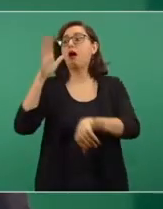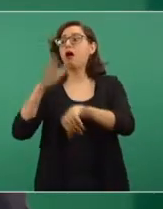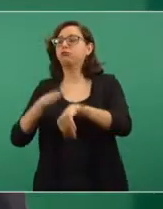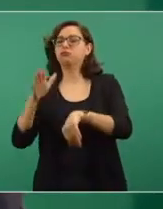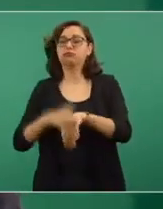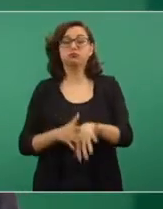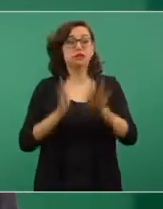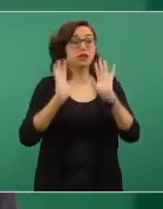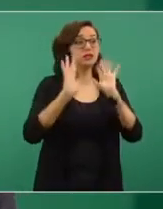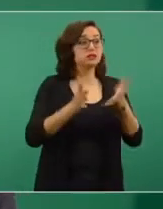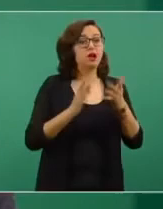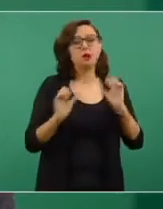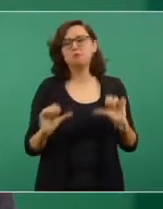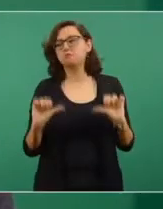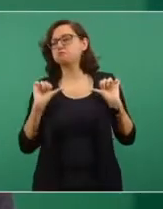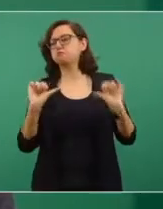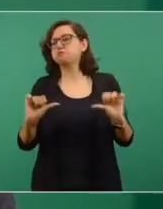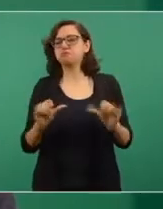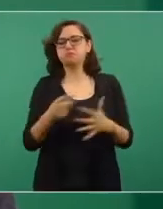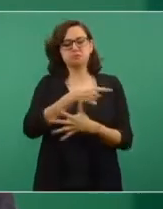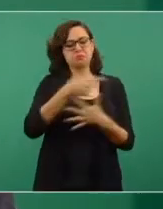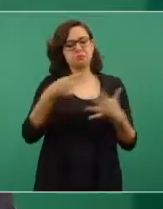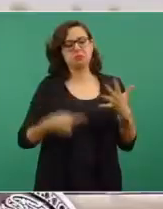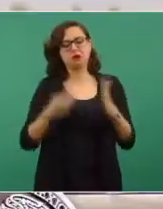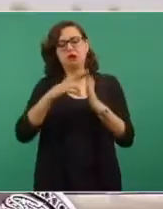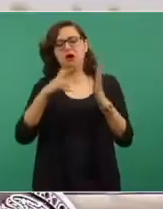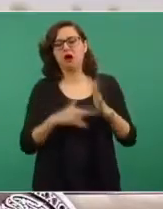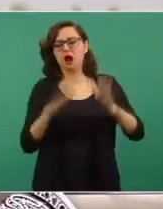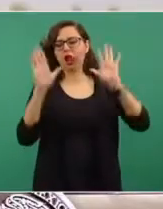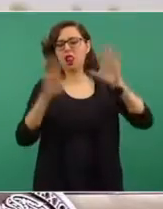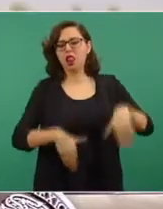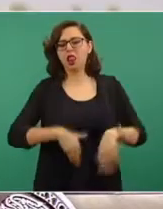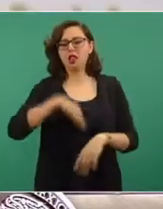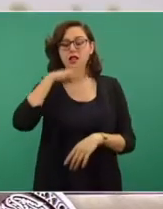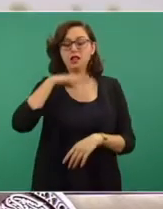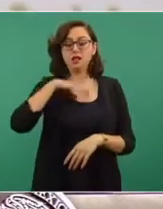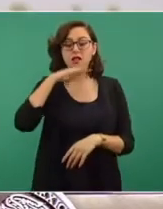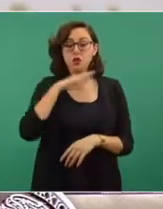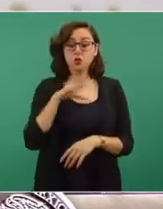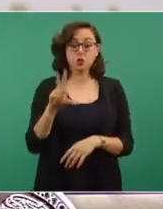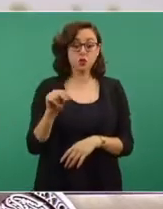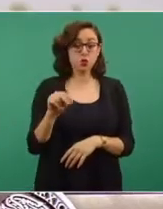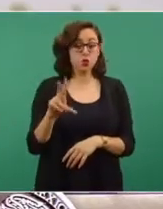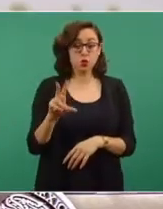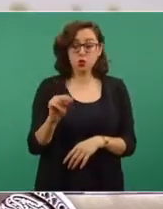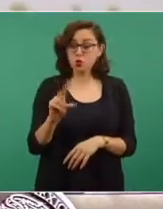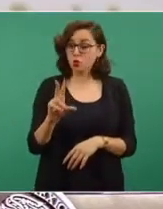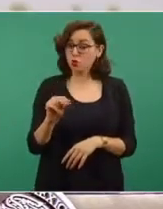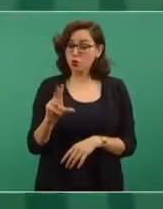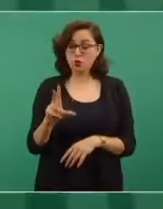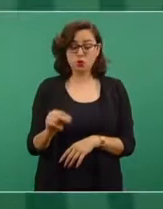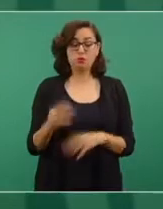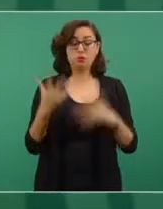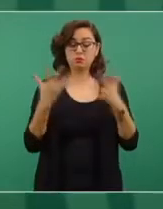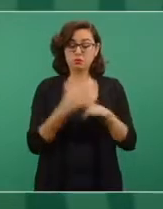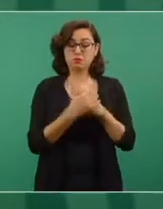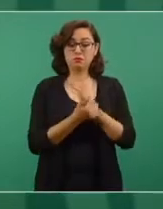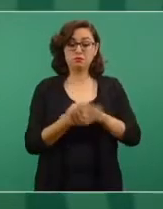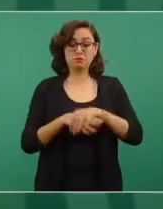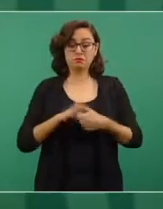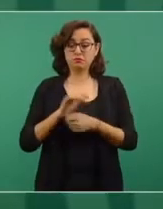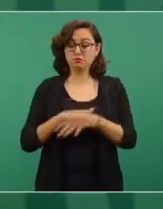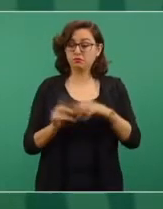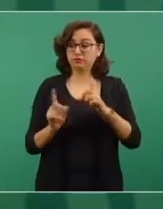reducir las medidas de precaución, las medidas de prevención, el lavado de manos, la sana distancia, el uso de